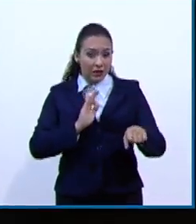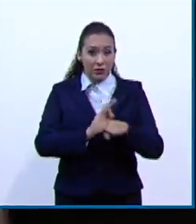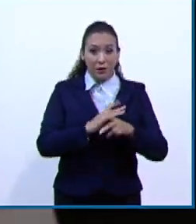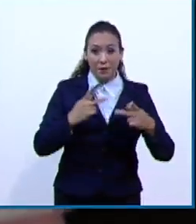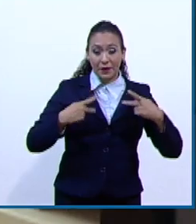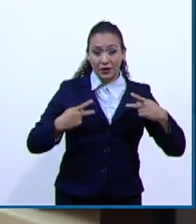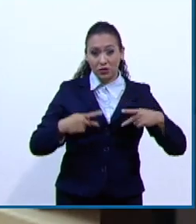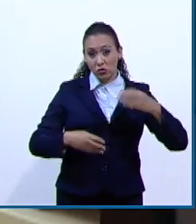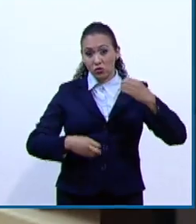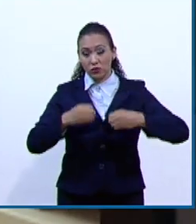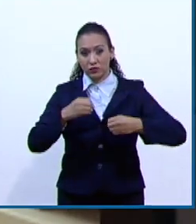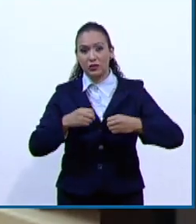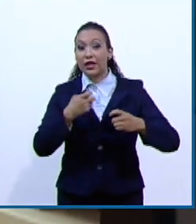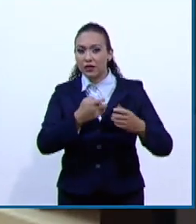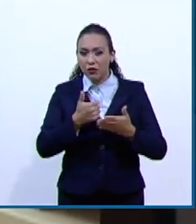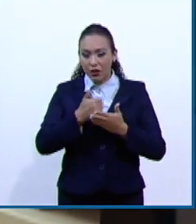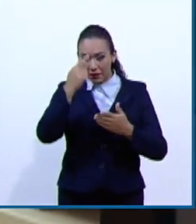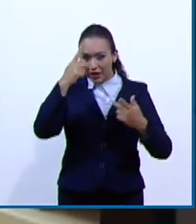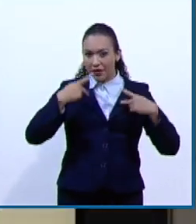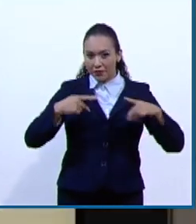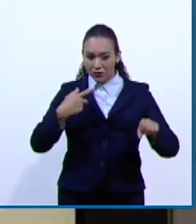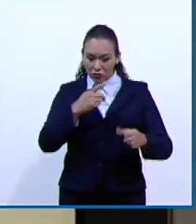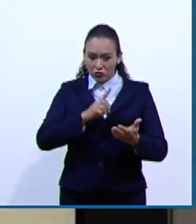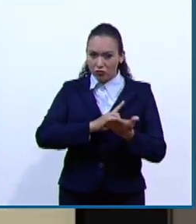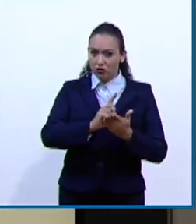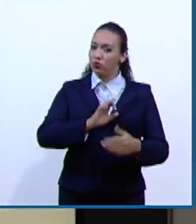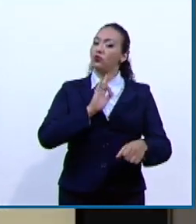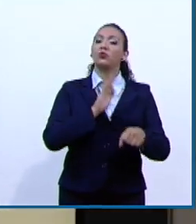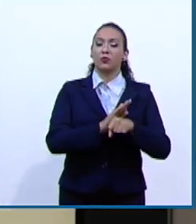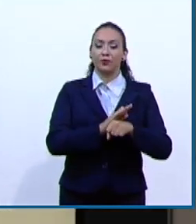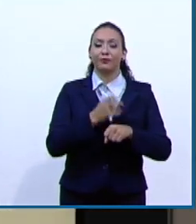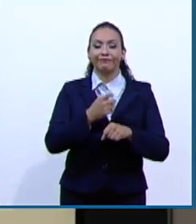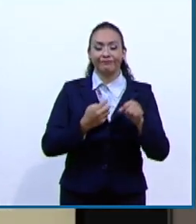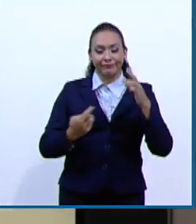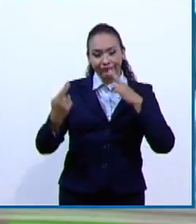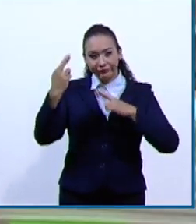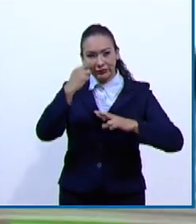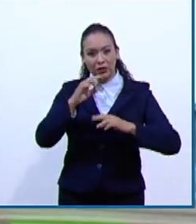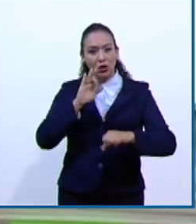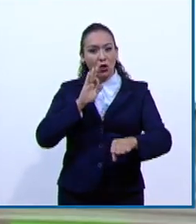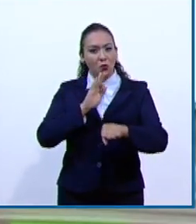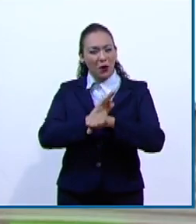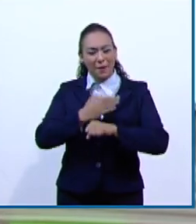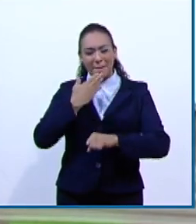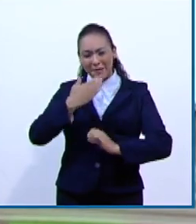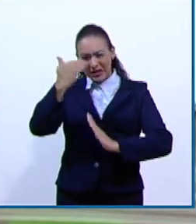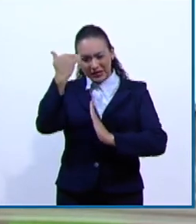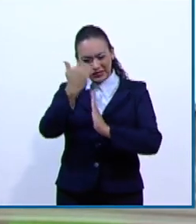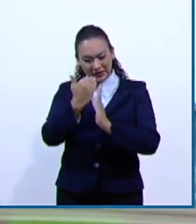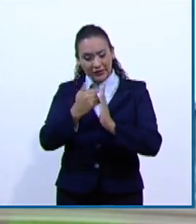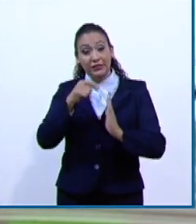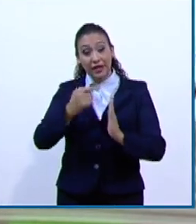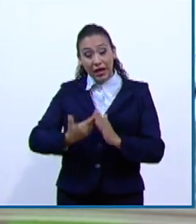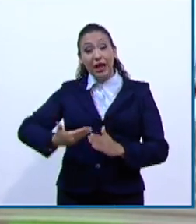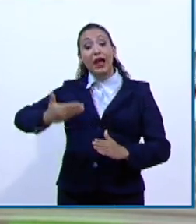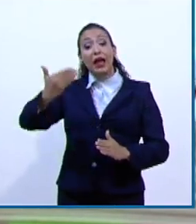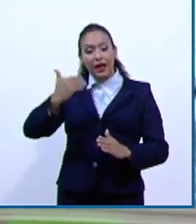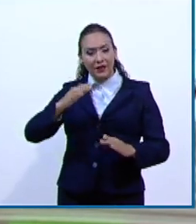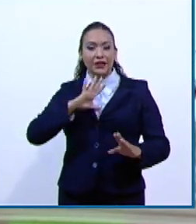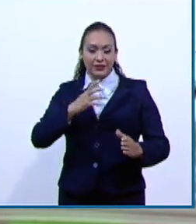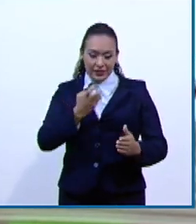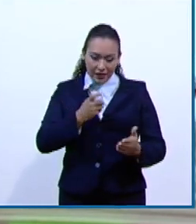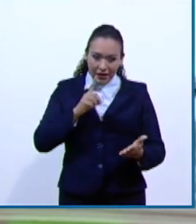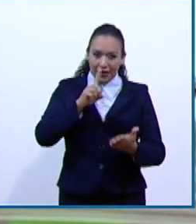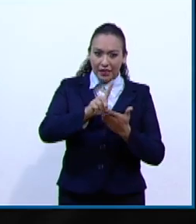el ejercicio de un derecho. Para ello, deberá revisar el nivel de protección sustantiva que ya se le había otorgado a ese derecho, lo